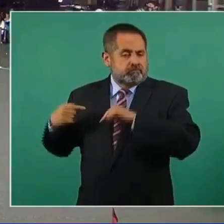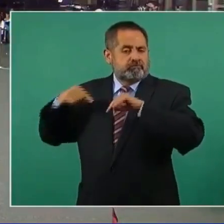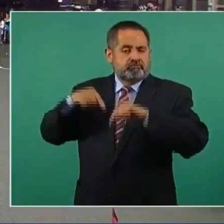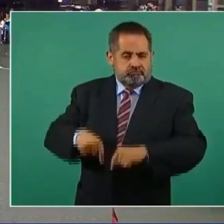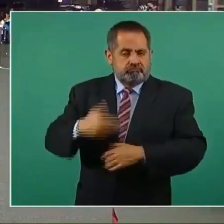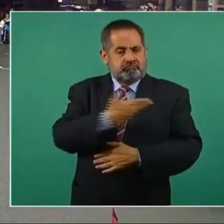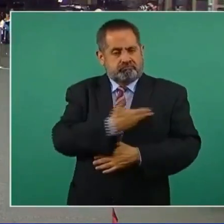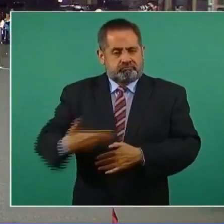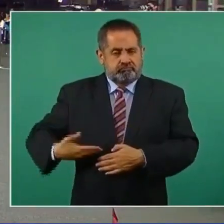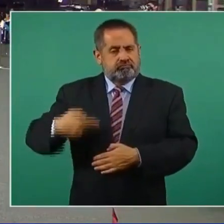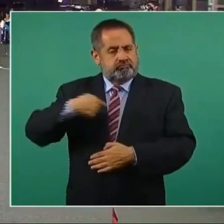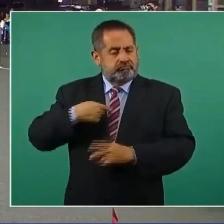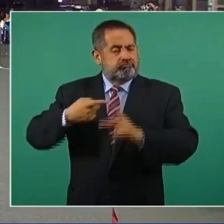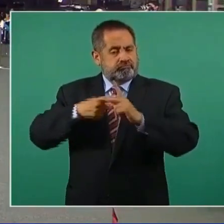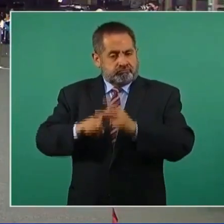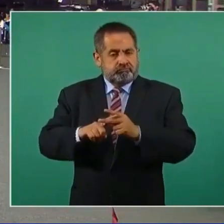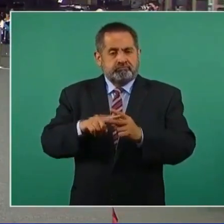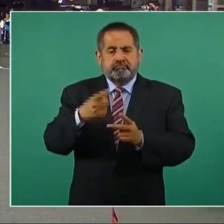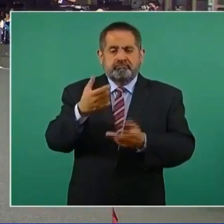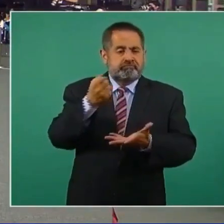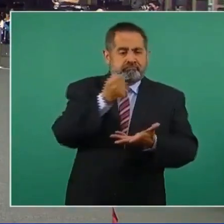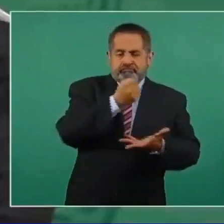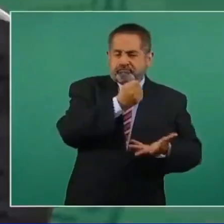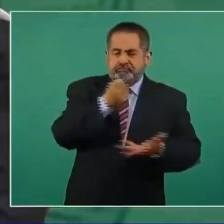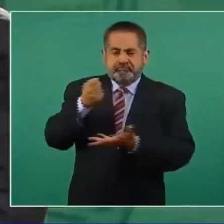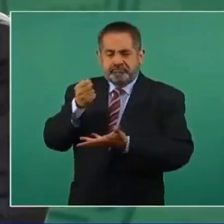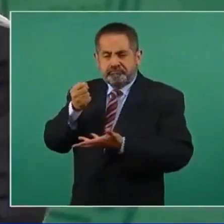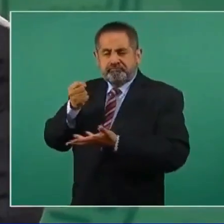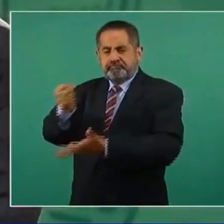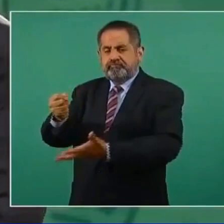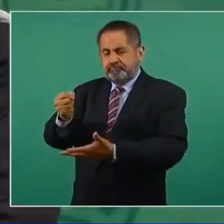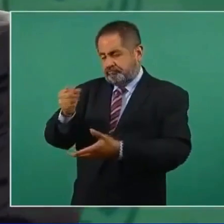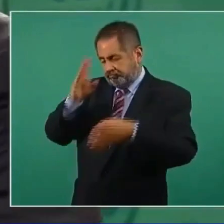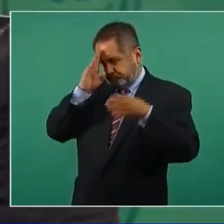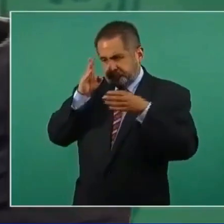el presupuesto lo estamos orientando a